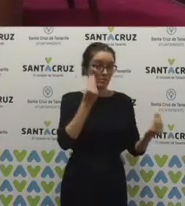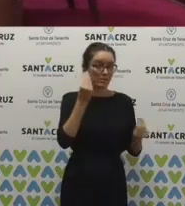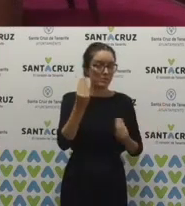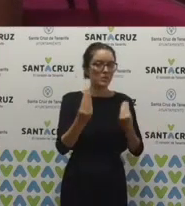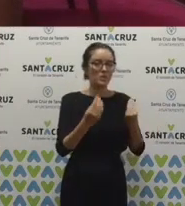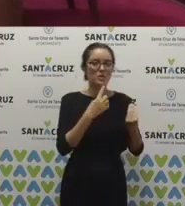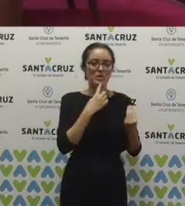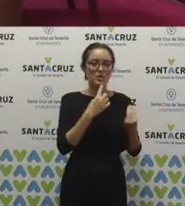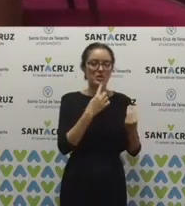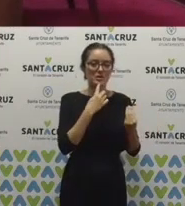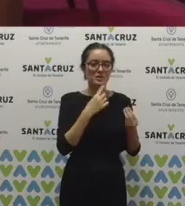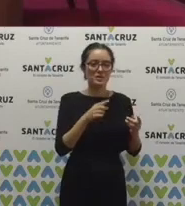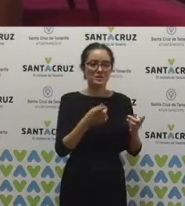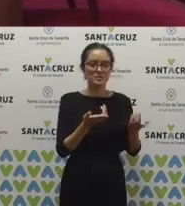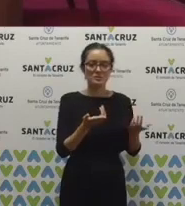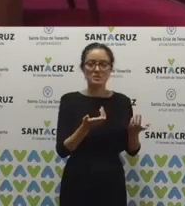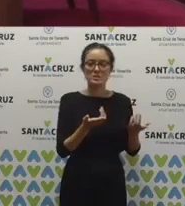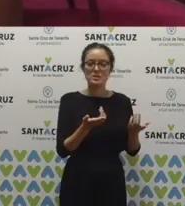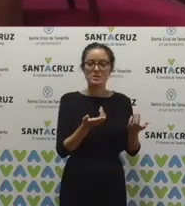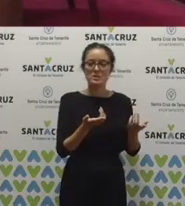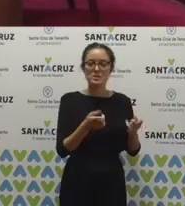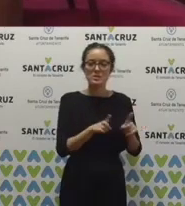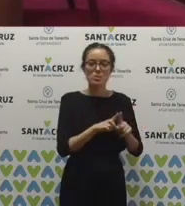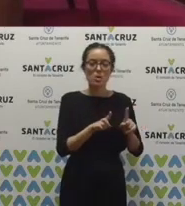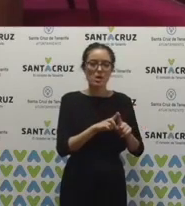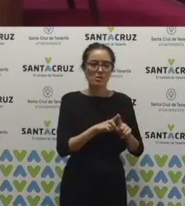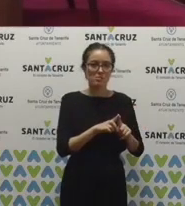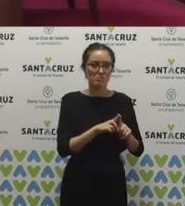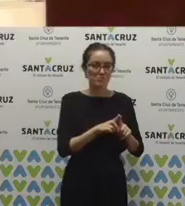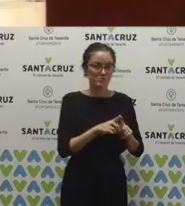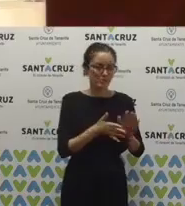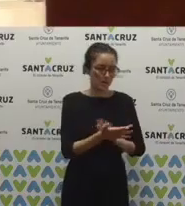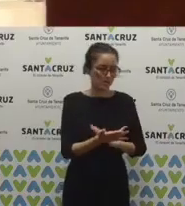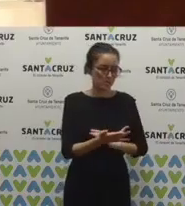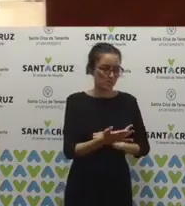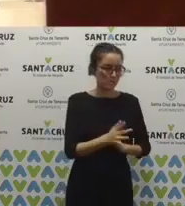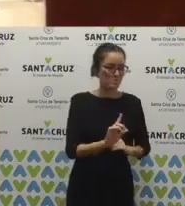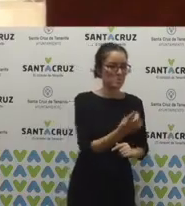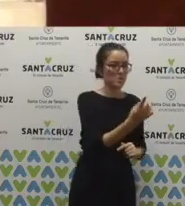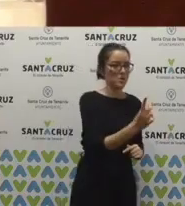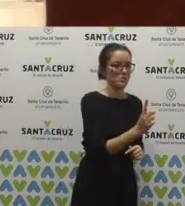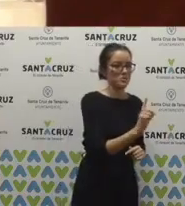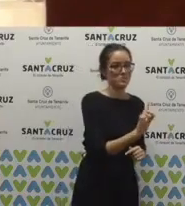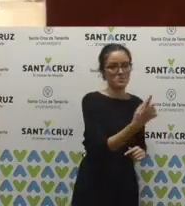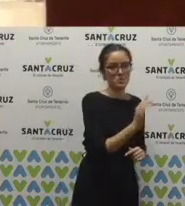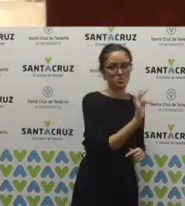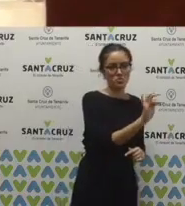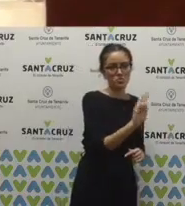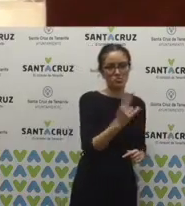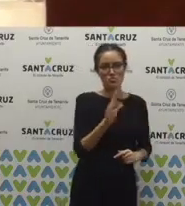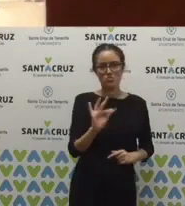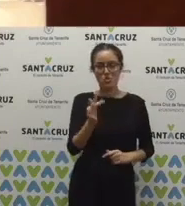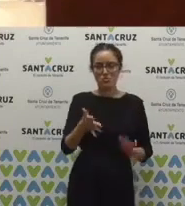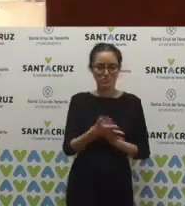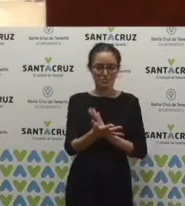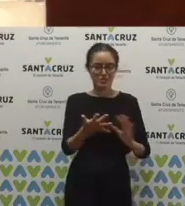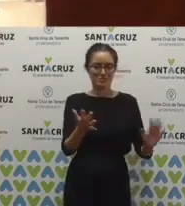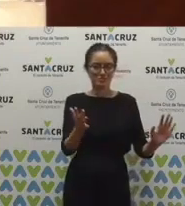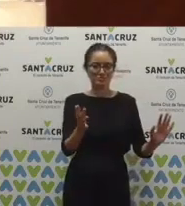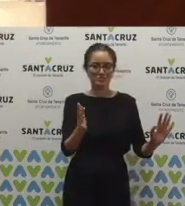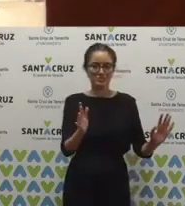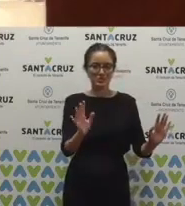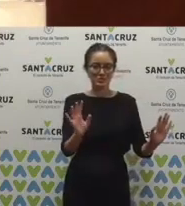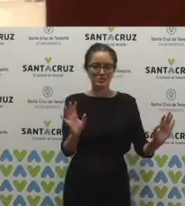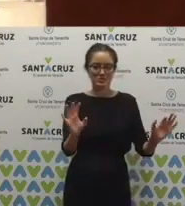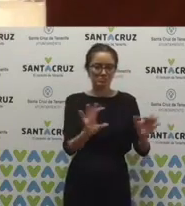rehacer completamente el reglamento pues bueno es absolutamente coherente con lo que yo he dicho y a partir de ahí todos los demás se